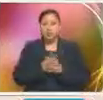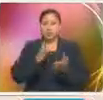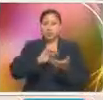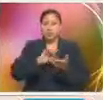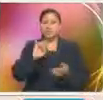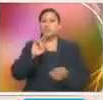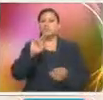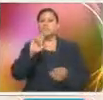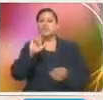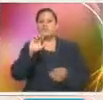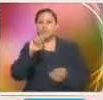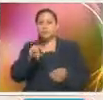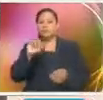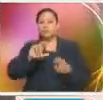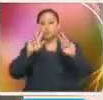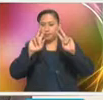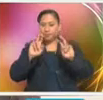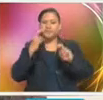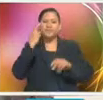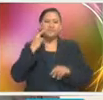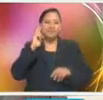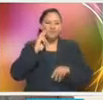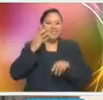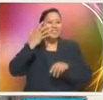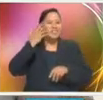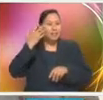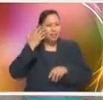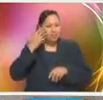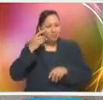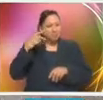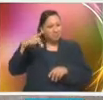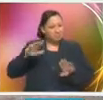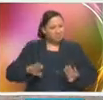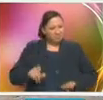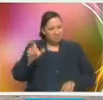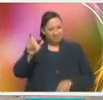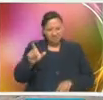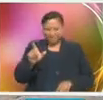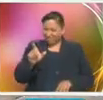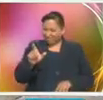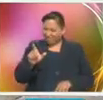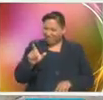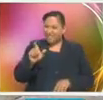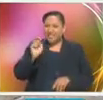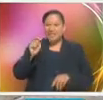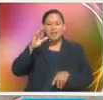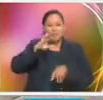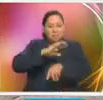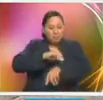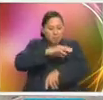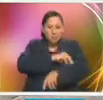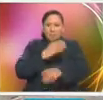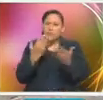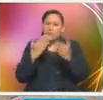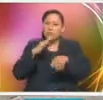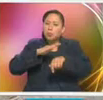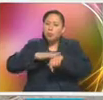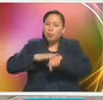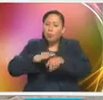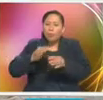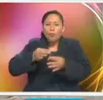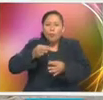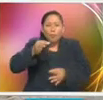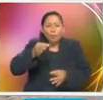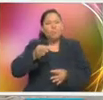Gracias, Juan Ramón. Y justamente hablaremos de una raza de gatos cuya característica más llamativa es la ausencia de pelaje, de complexión